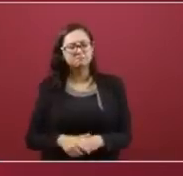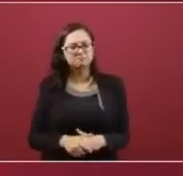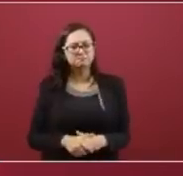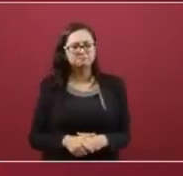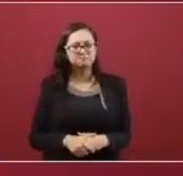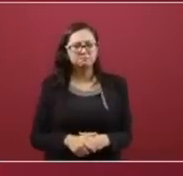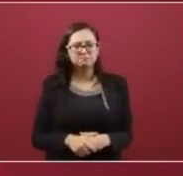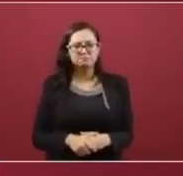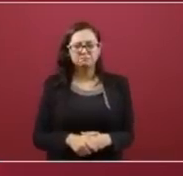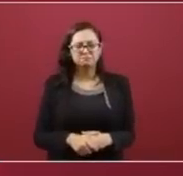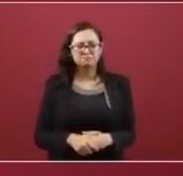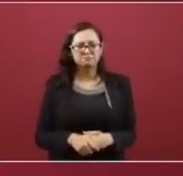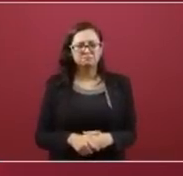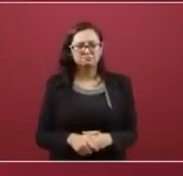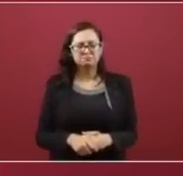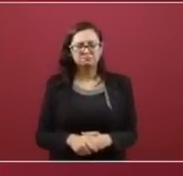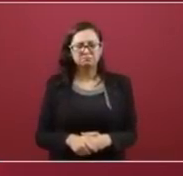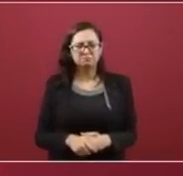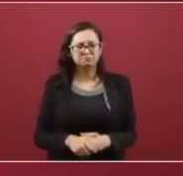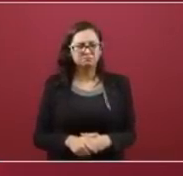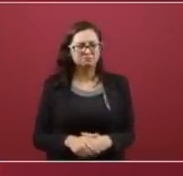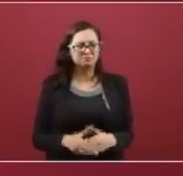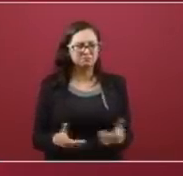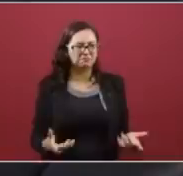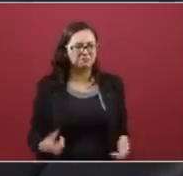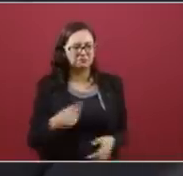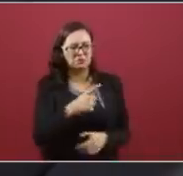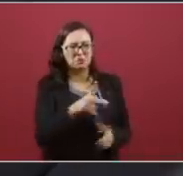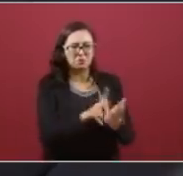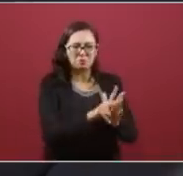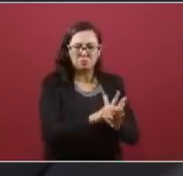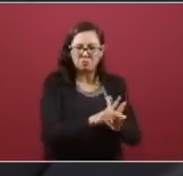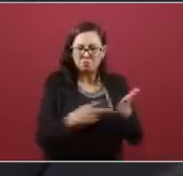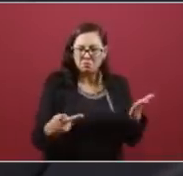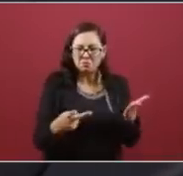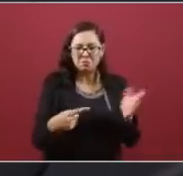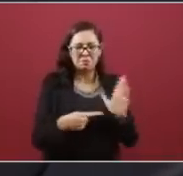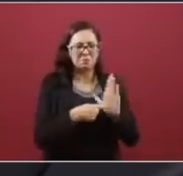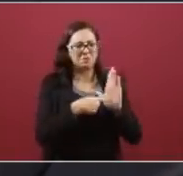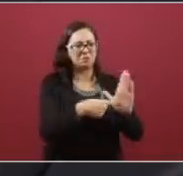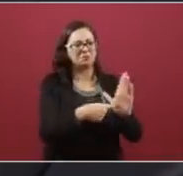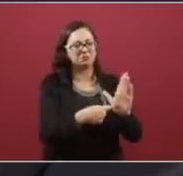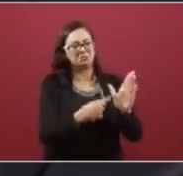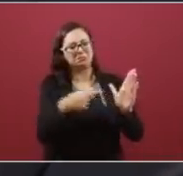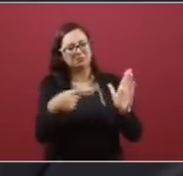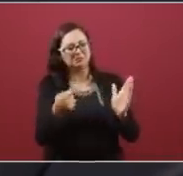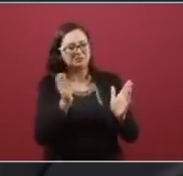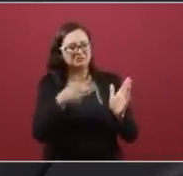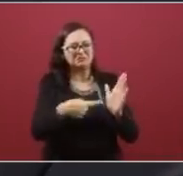Y conviertan sus periódicos en pasquines.